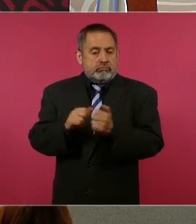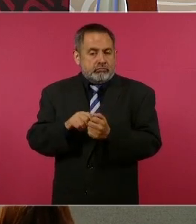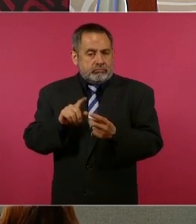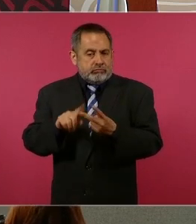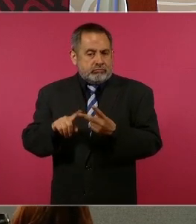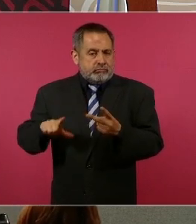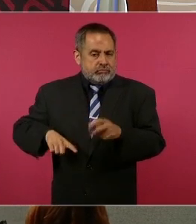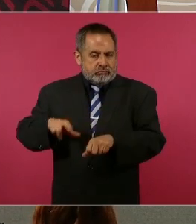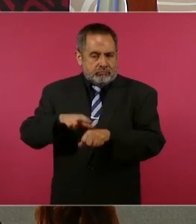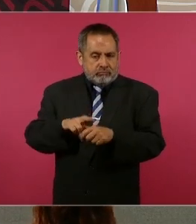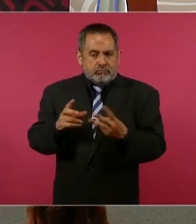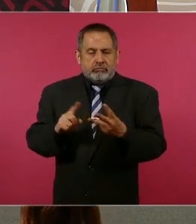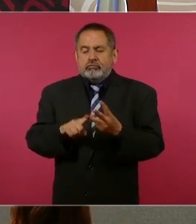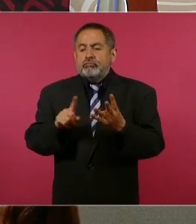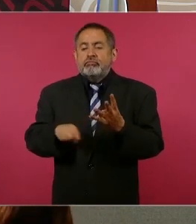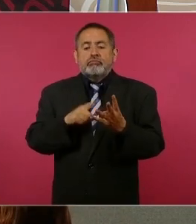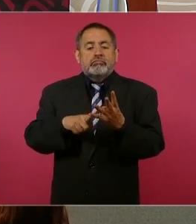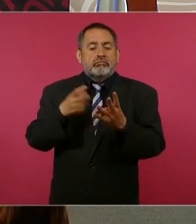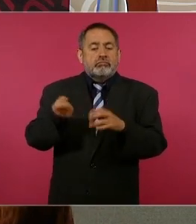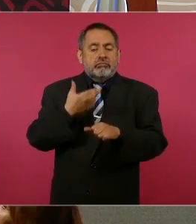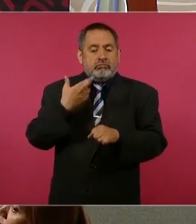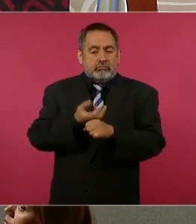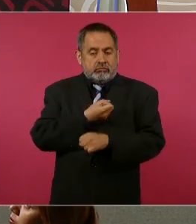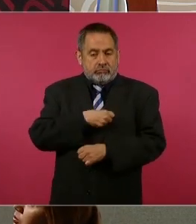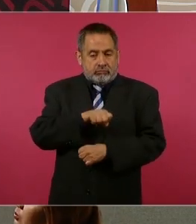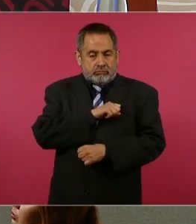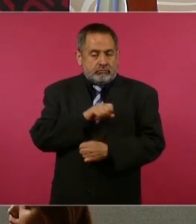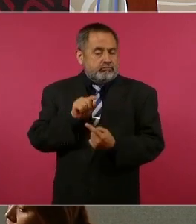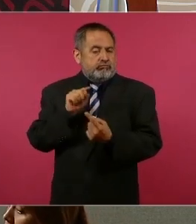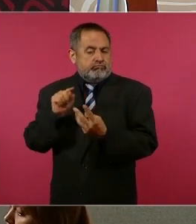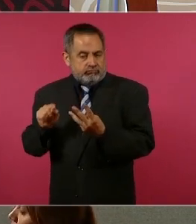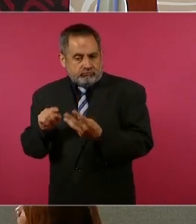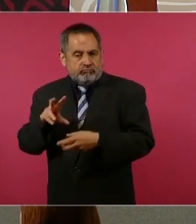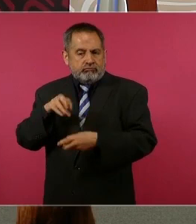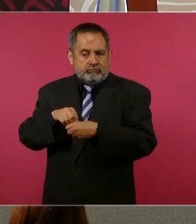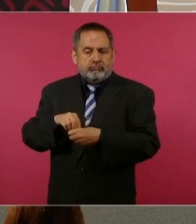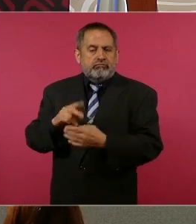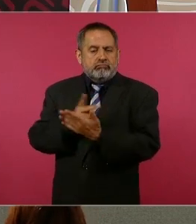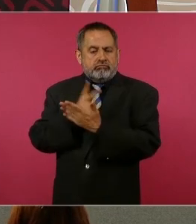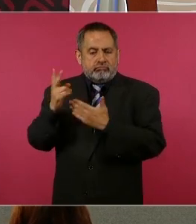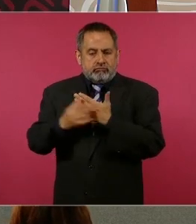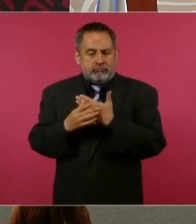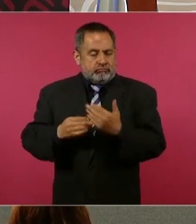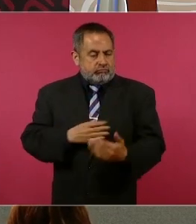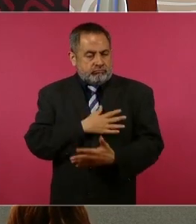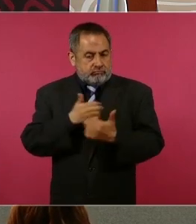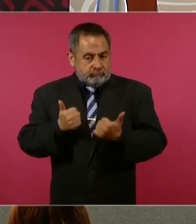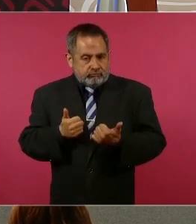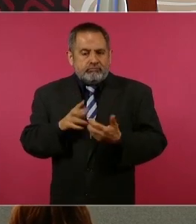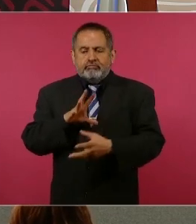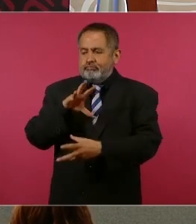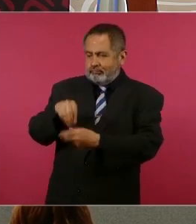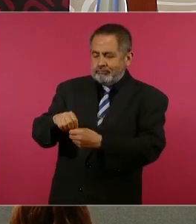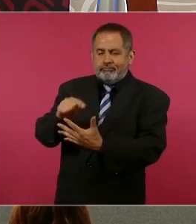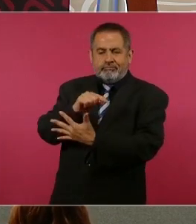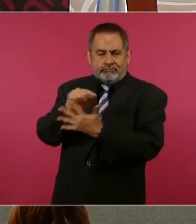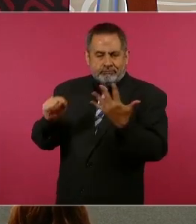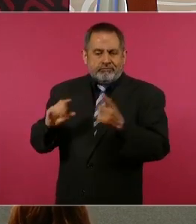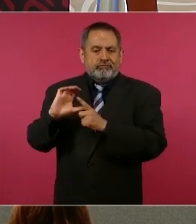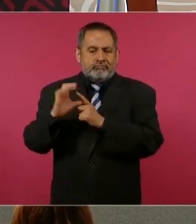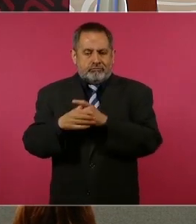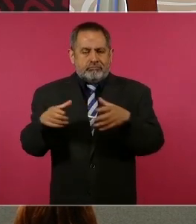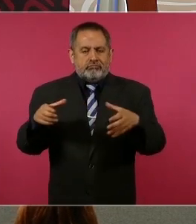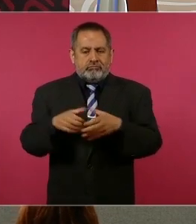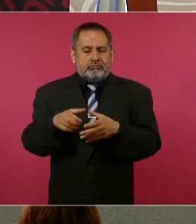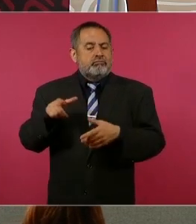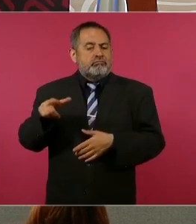Macarena Montoya, secretaria de Salud, y Axayácatl Ramírez de Programas de Bienestar, y desde luego los integrantes de los comités de